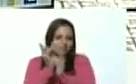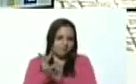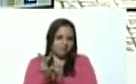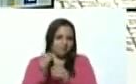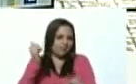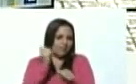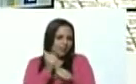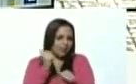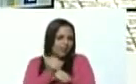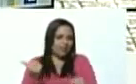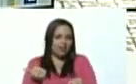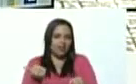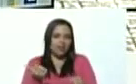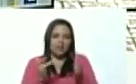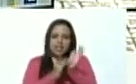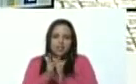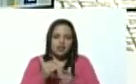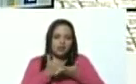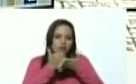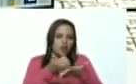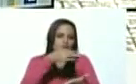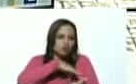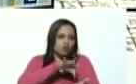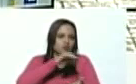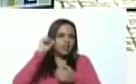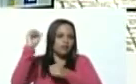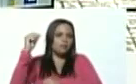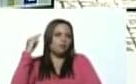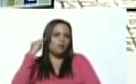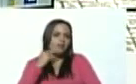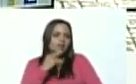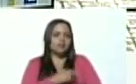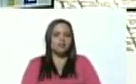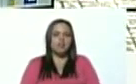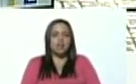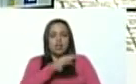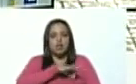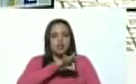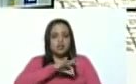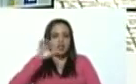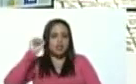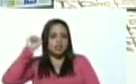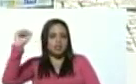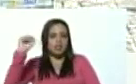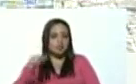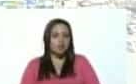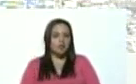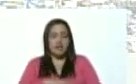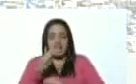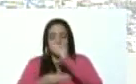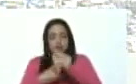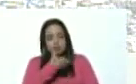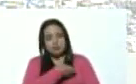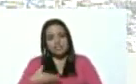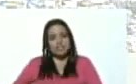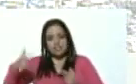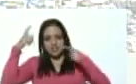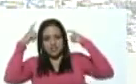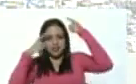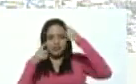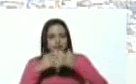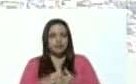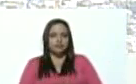Cristo de las catacumbas, del socialismo bolivariano y del socialismo de Hugo Rafael Chávez